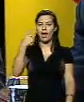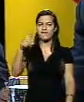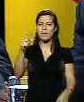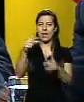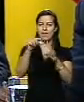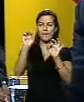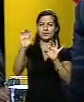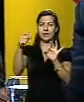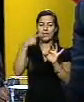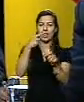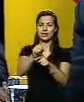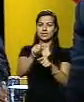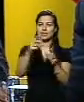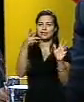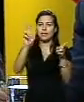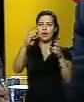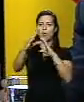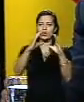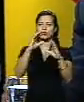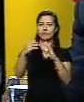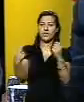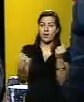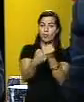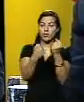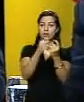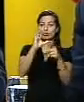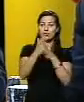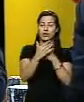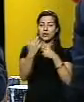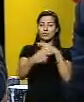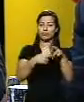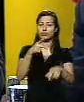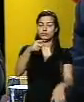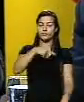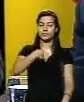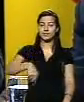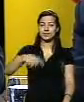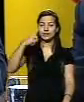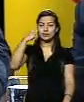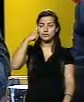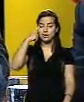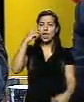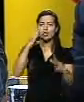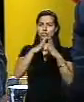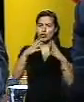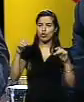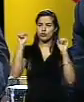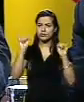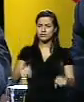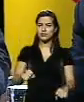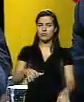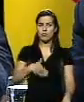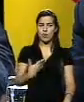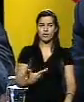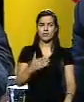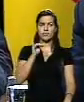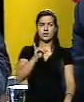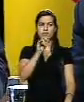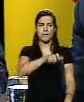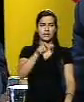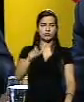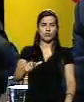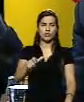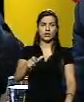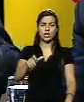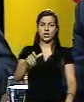aportaron en la revolución cultural china. Todos esos medios son posibilidades que la gente, el